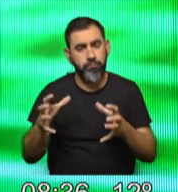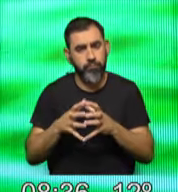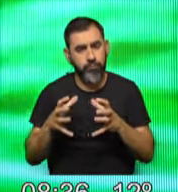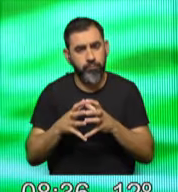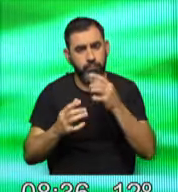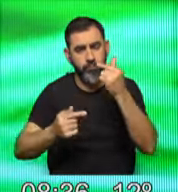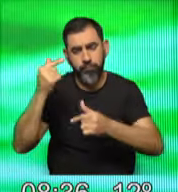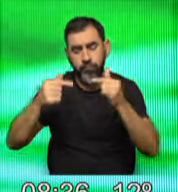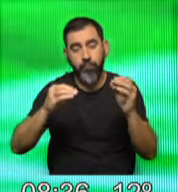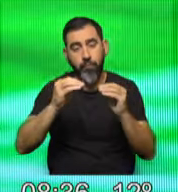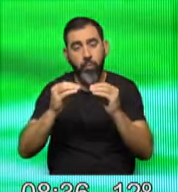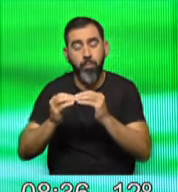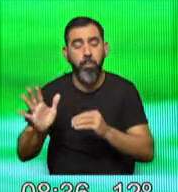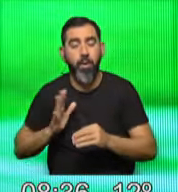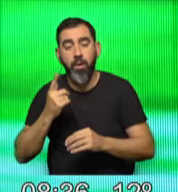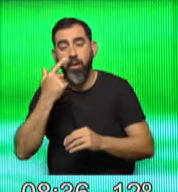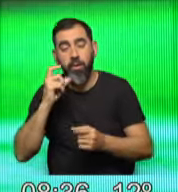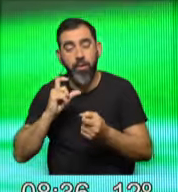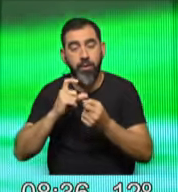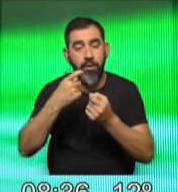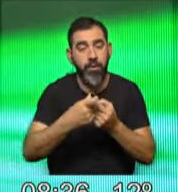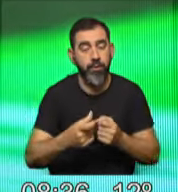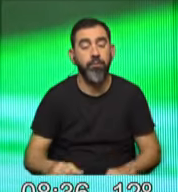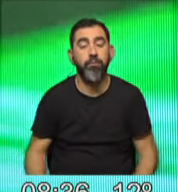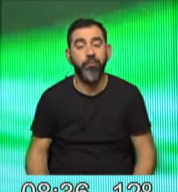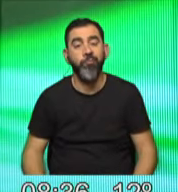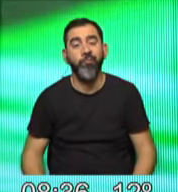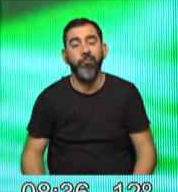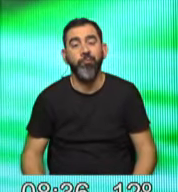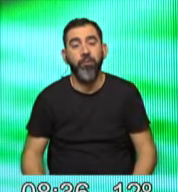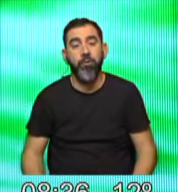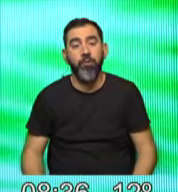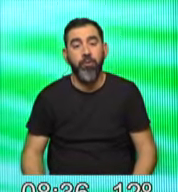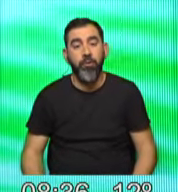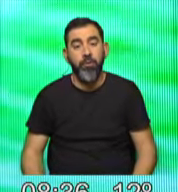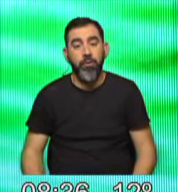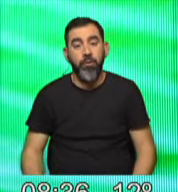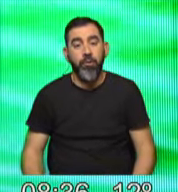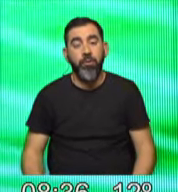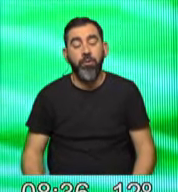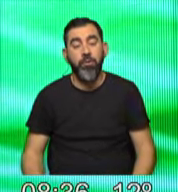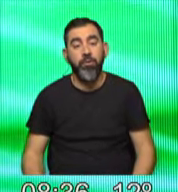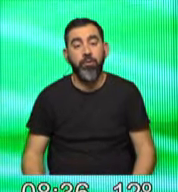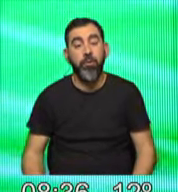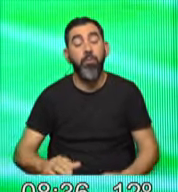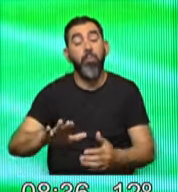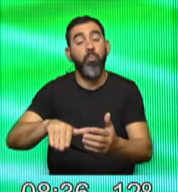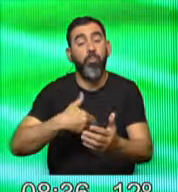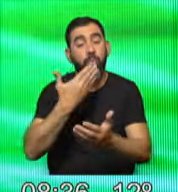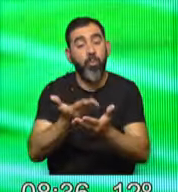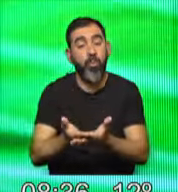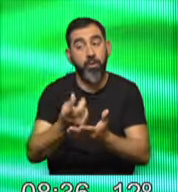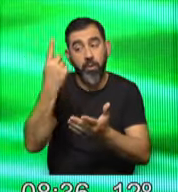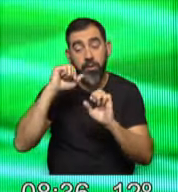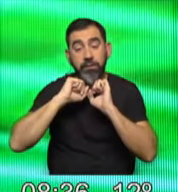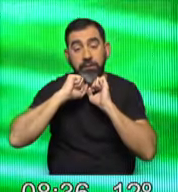con distintas compañeras y compañeros del movimiento sindical que se va a conversar en la propia mesa representativa las propuestas que se vieron ayer